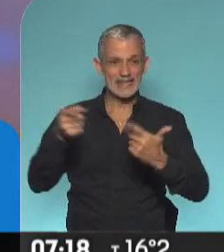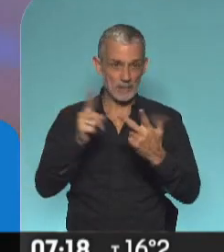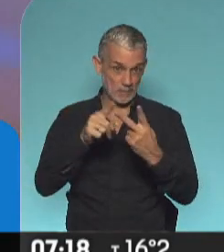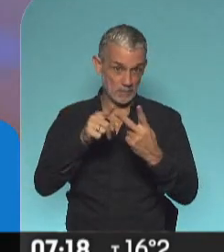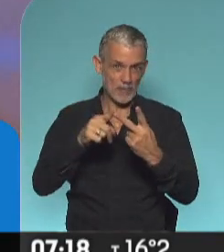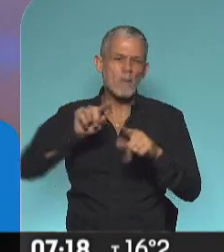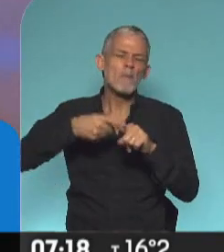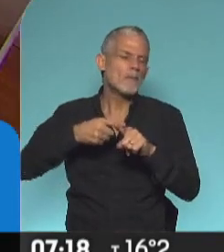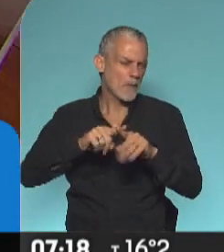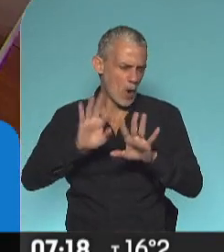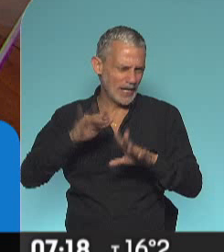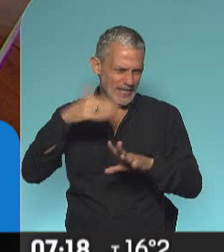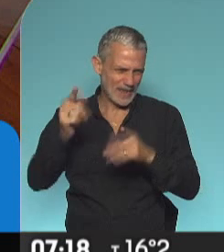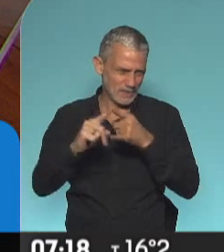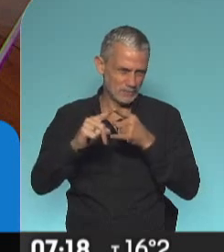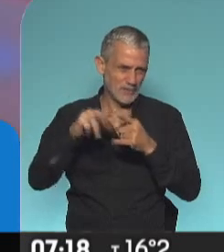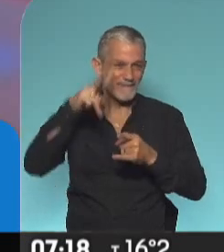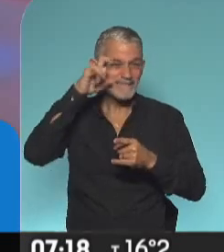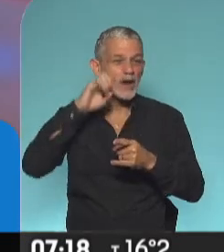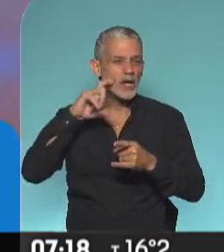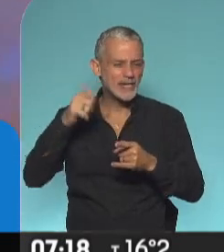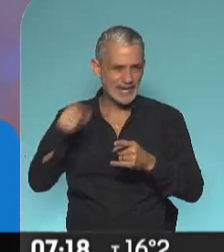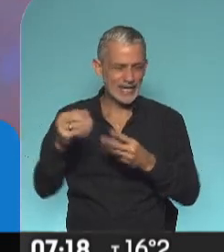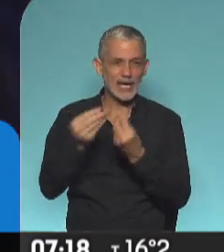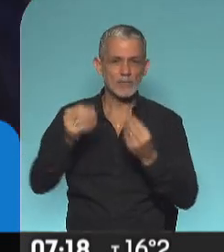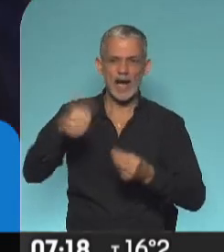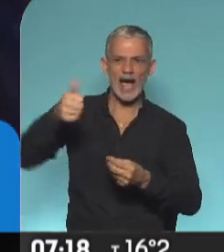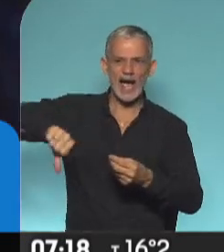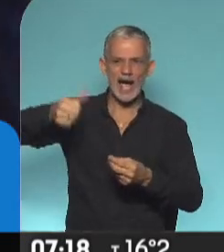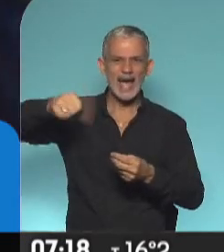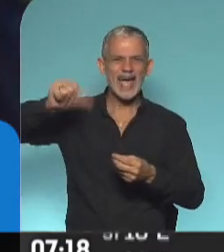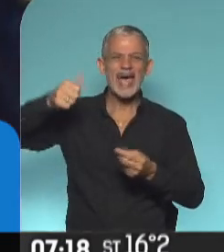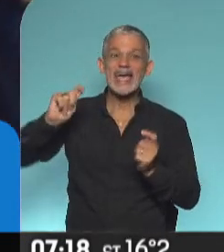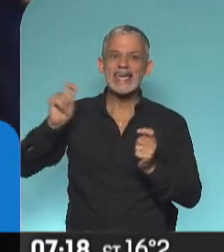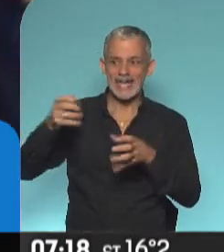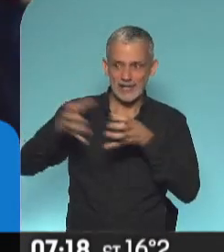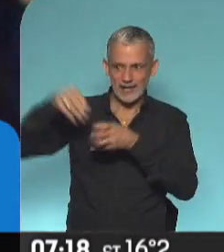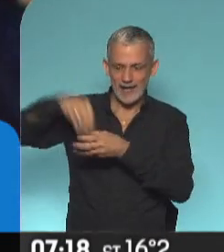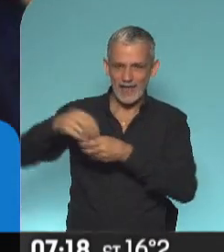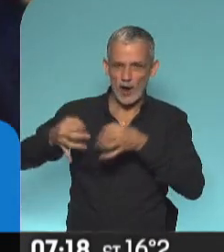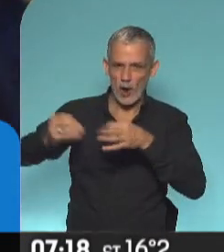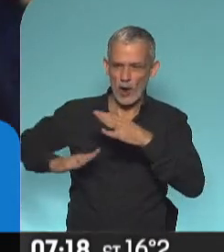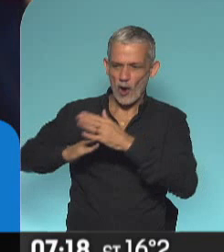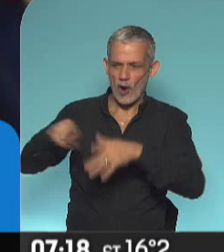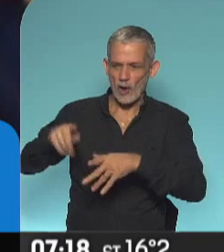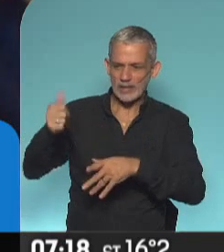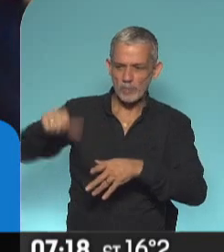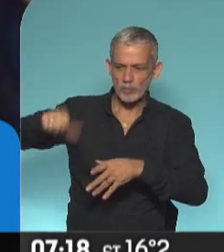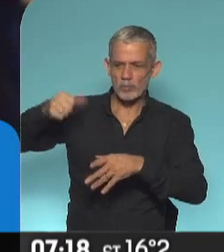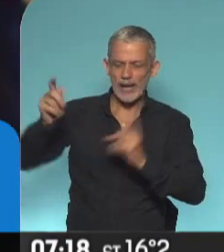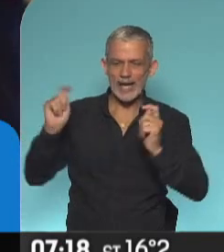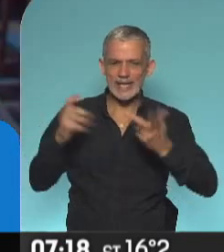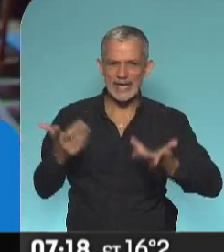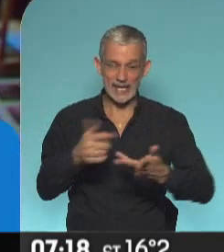visión política que la vamos a tratar con Vero en un minutito también, quién gana y quién pierde dentro de la Corte, ¿no? Es un análisis un poco más fino. Se